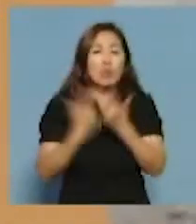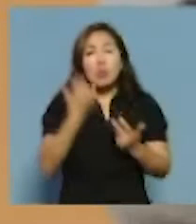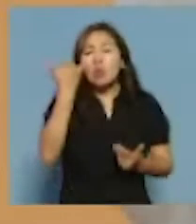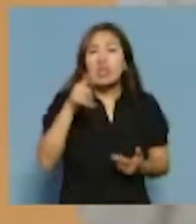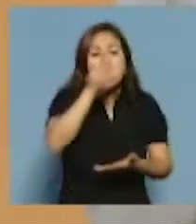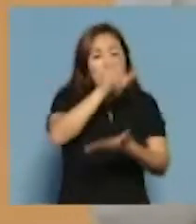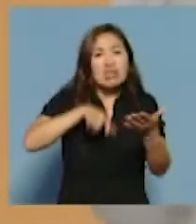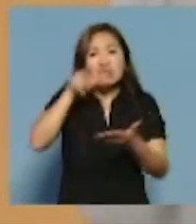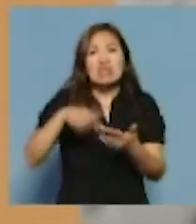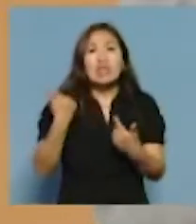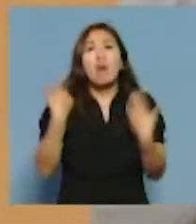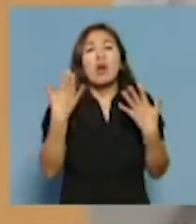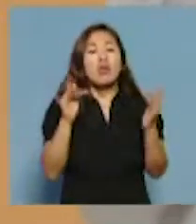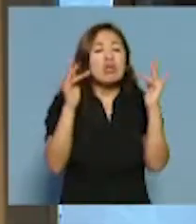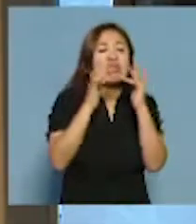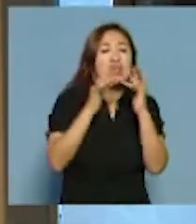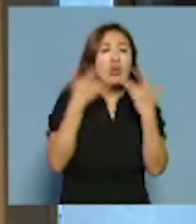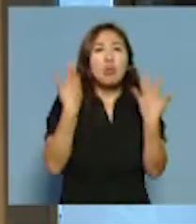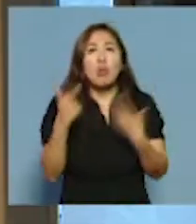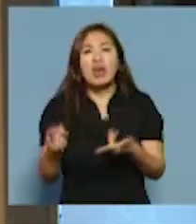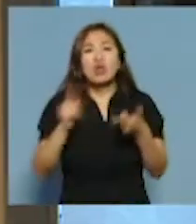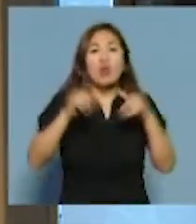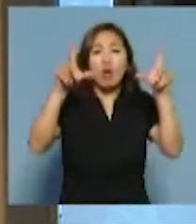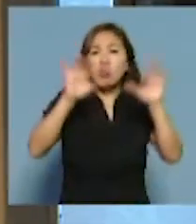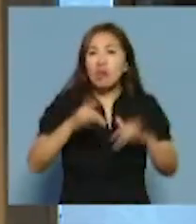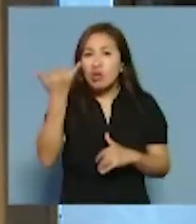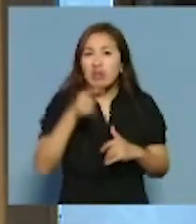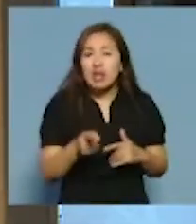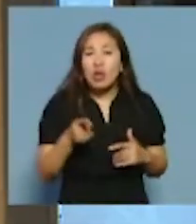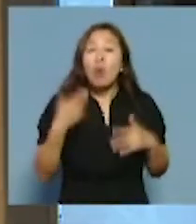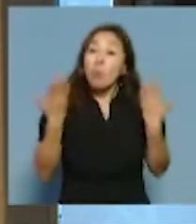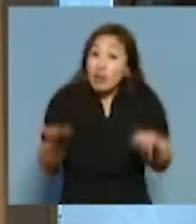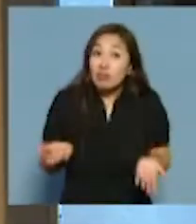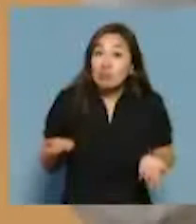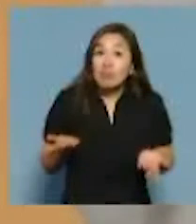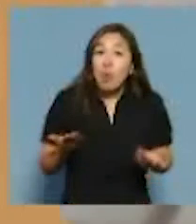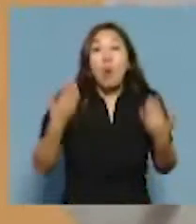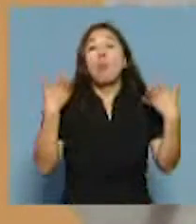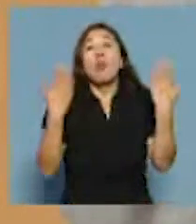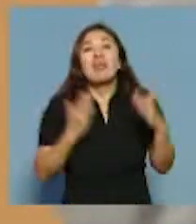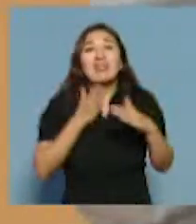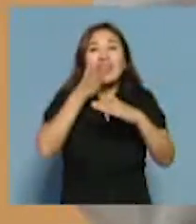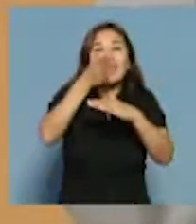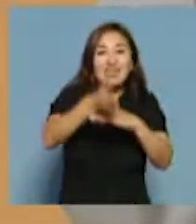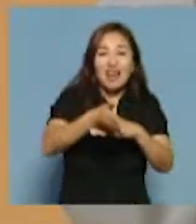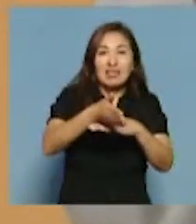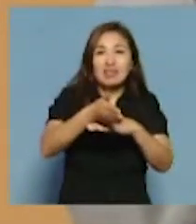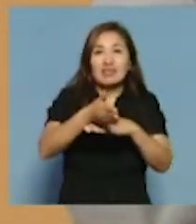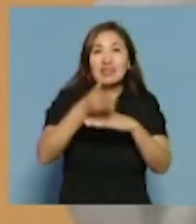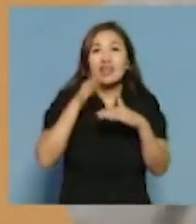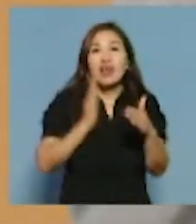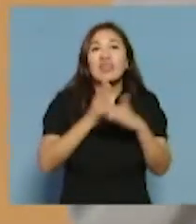cuál es sencillo con el celular puedo conectarme o tengo una computadora entonces bueno pueden entrar a raíz de eso